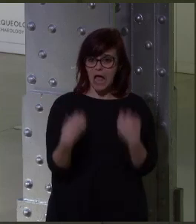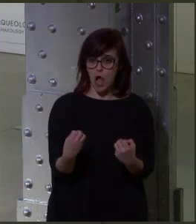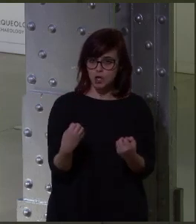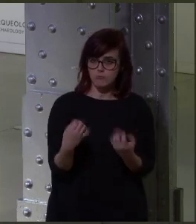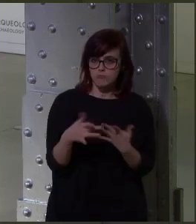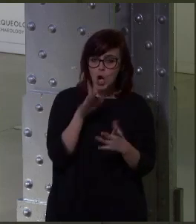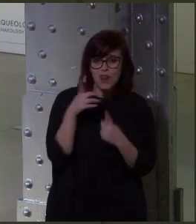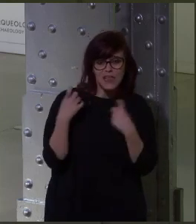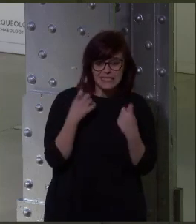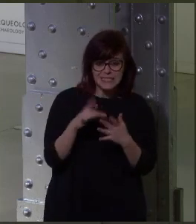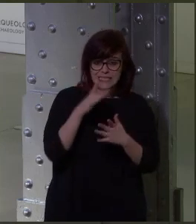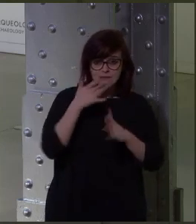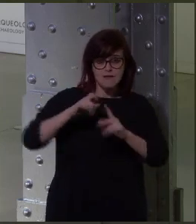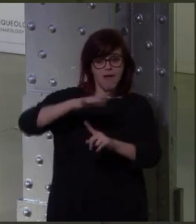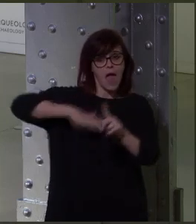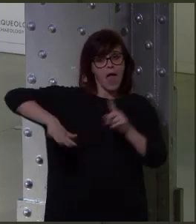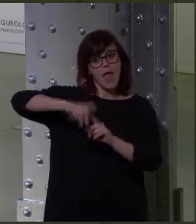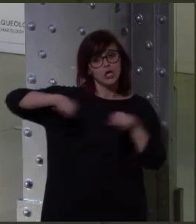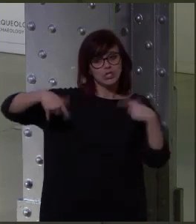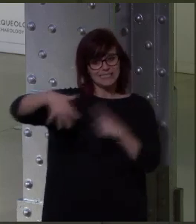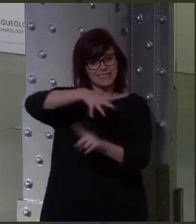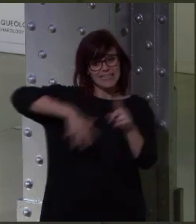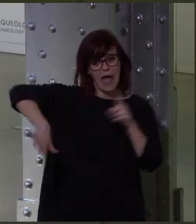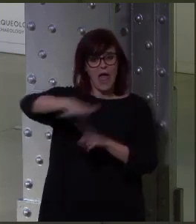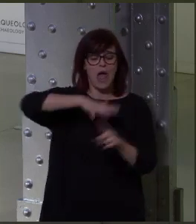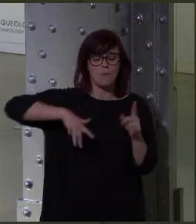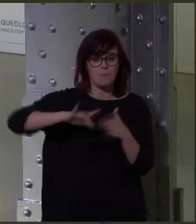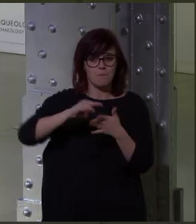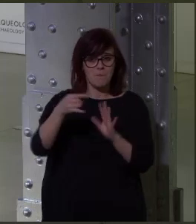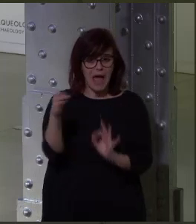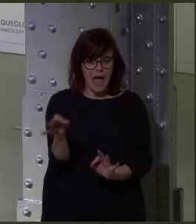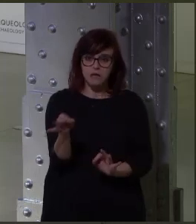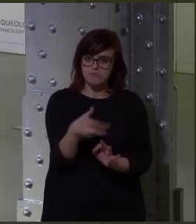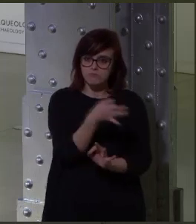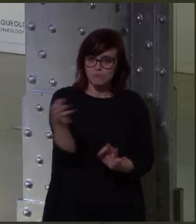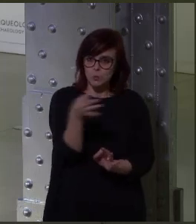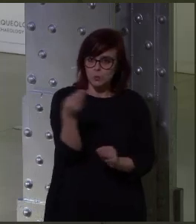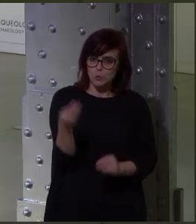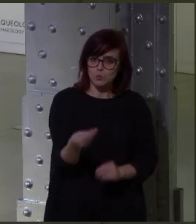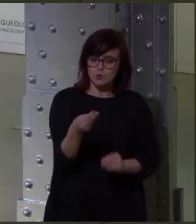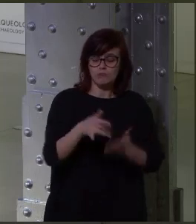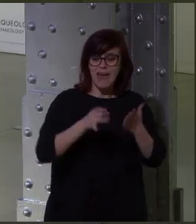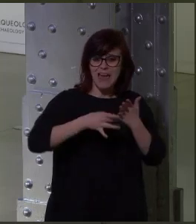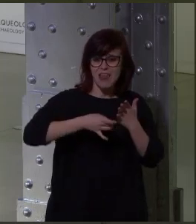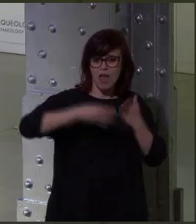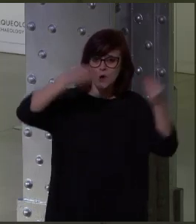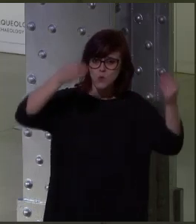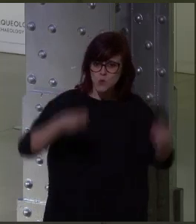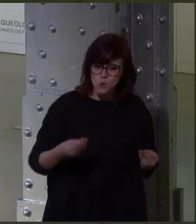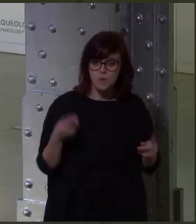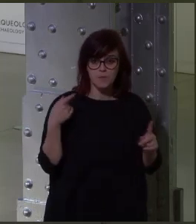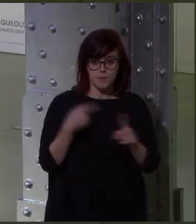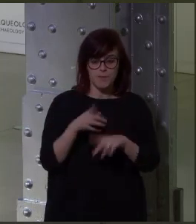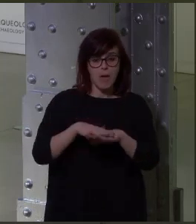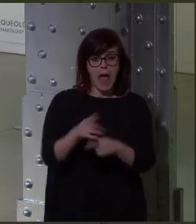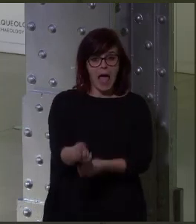que necesita unos ecosistemas en muy buenas condiciones, de muy alta calidad,